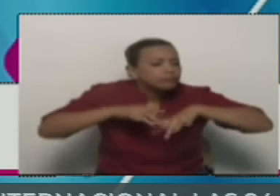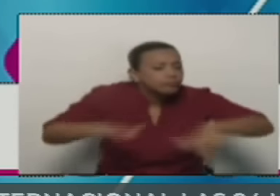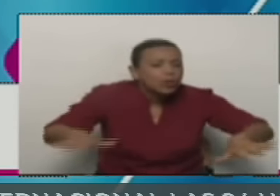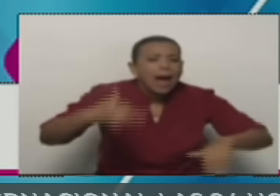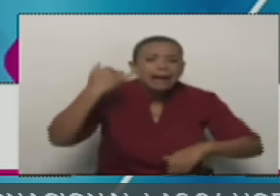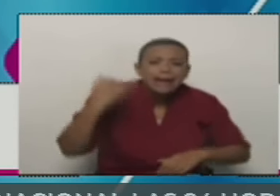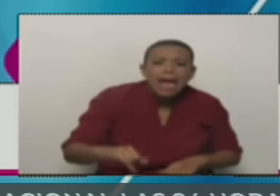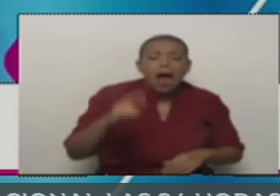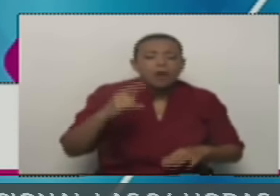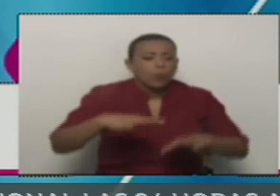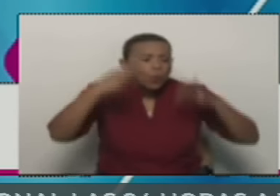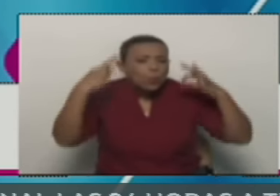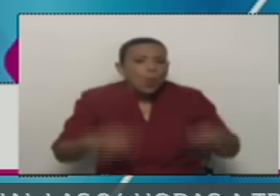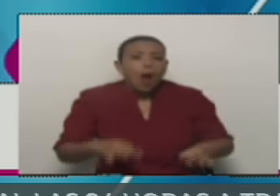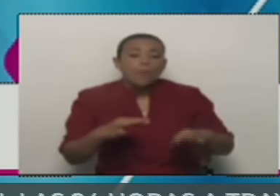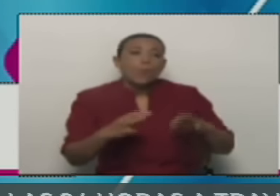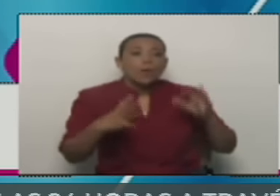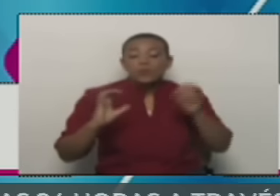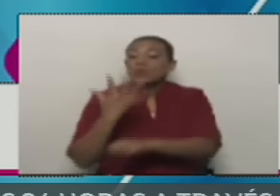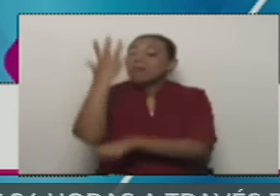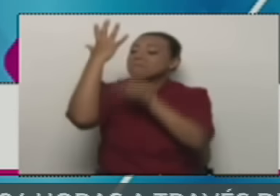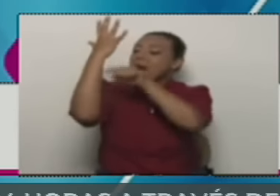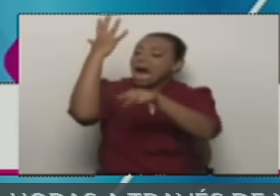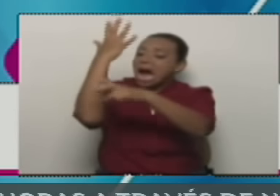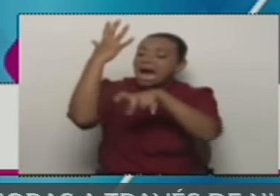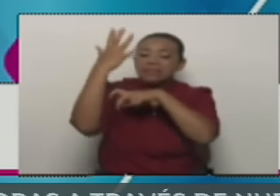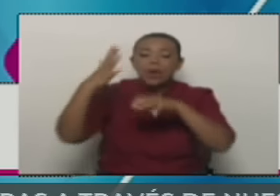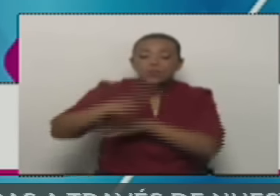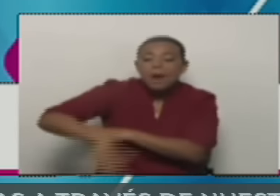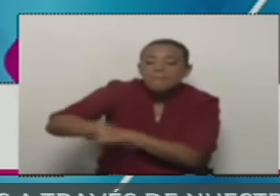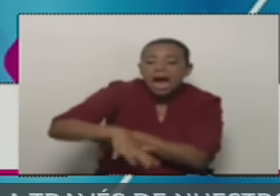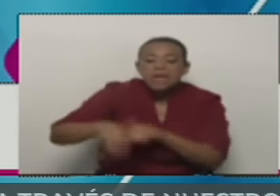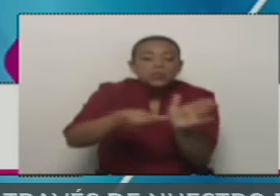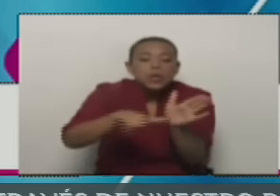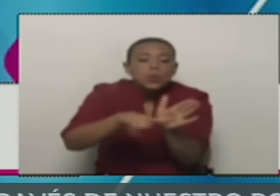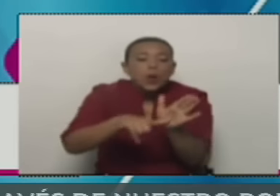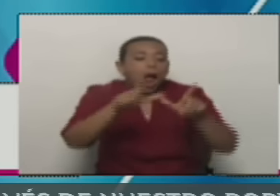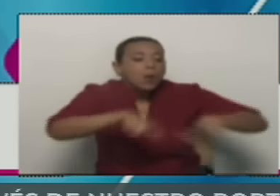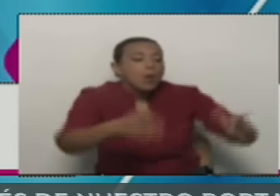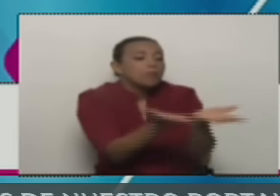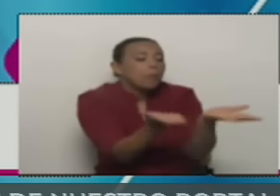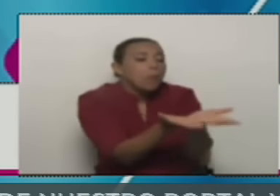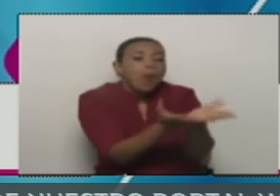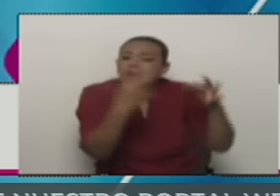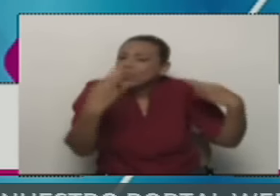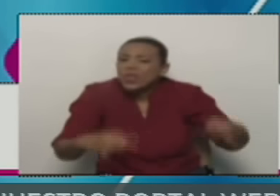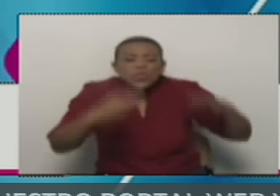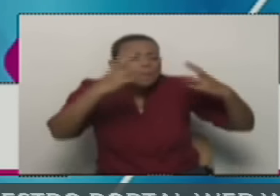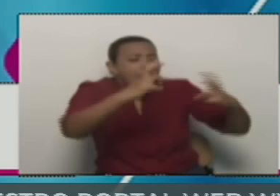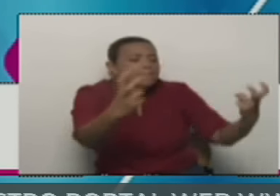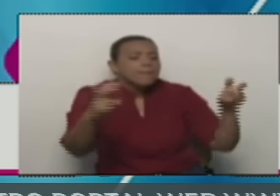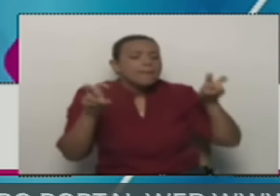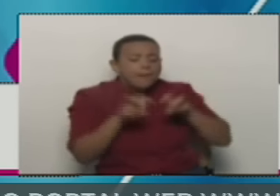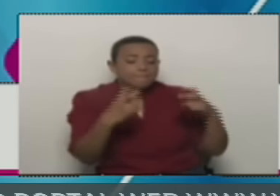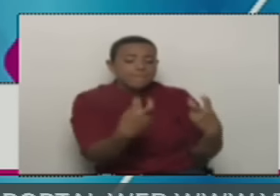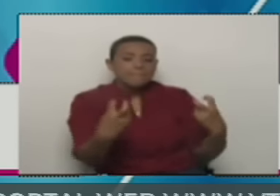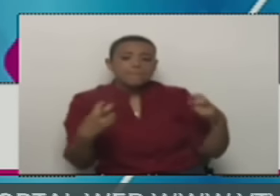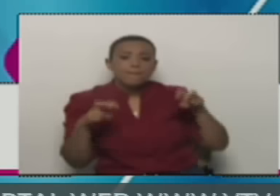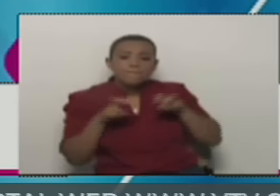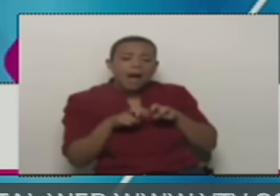tengamos, de manera que debajo de una mata de mango, en una plaza, en una esquina, en un espacio de producción, ocurra de manera franca el debate de tú a